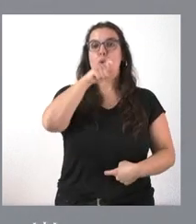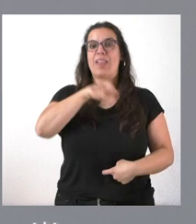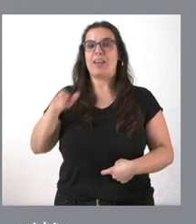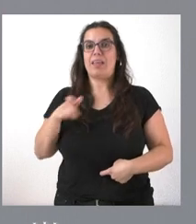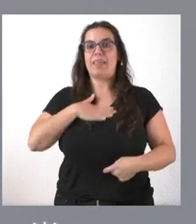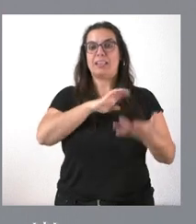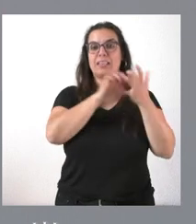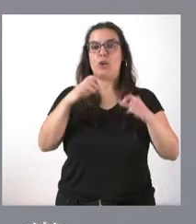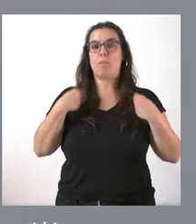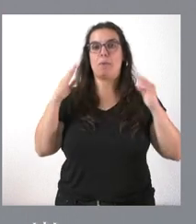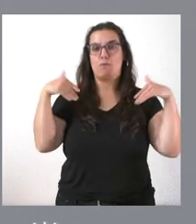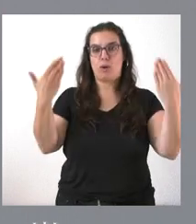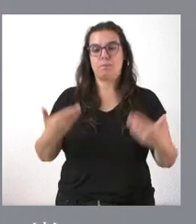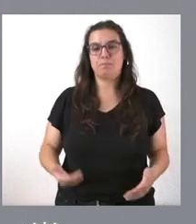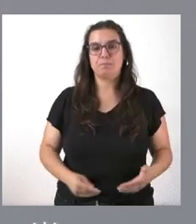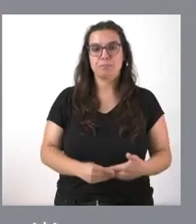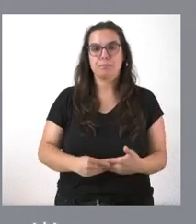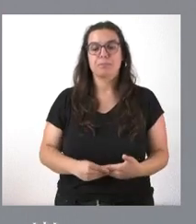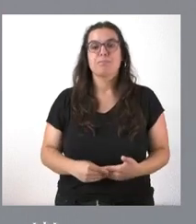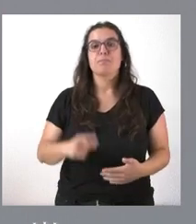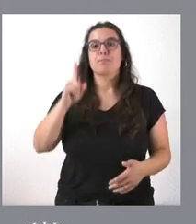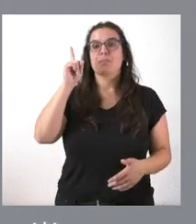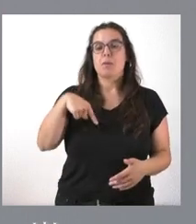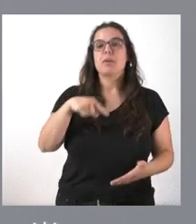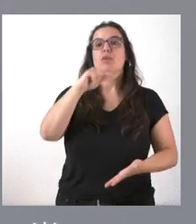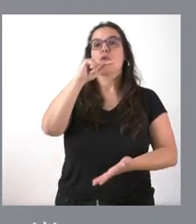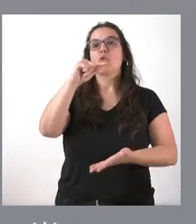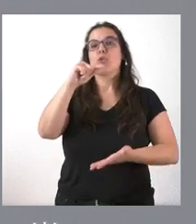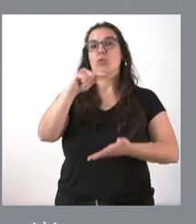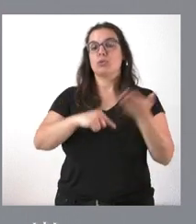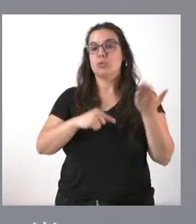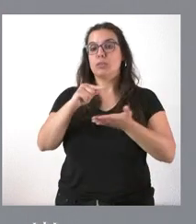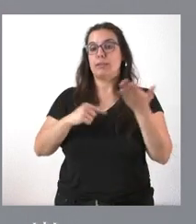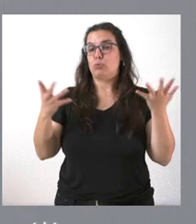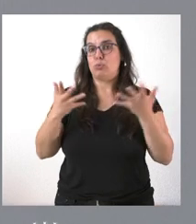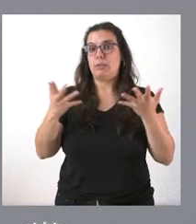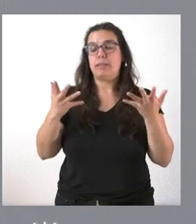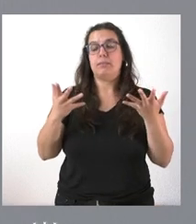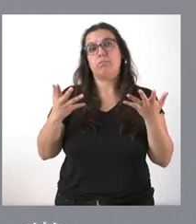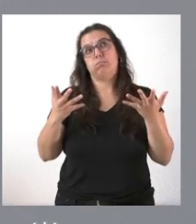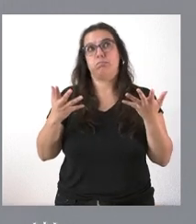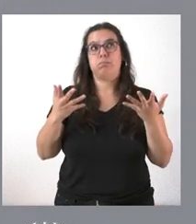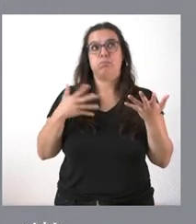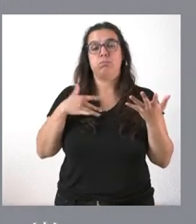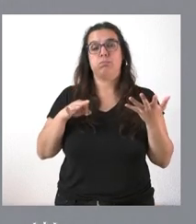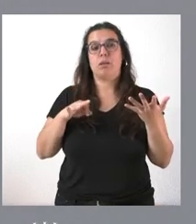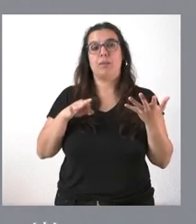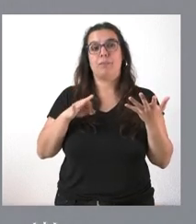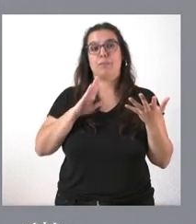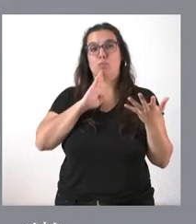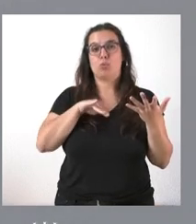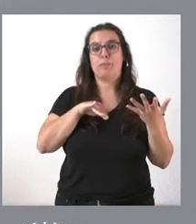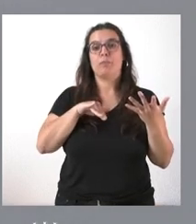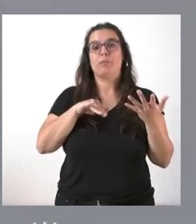exterior se procede a contratar de emergencia o mejor dicho quizá a comunicar